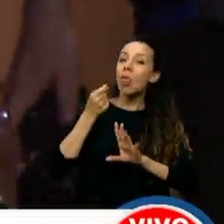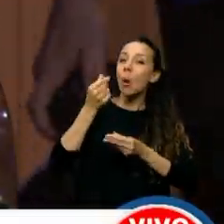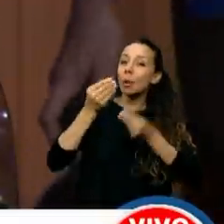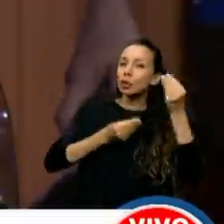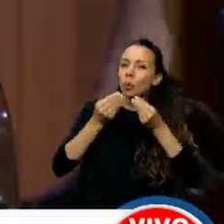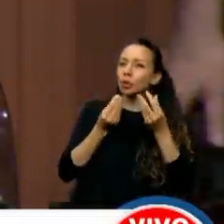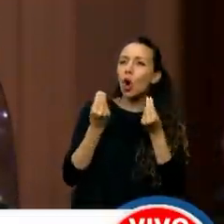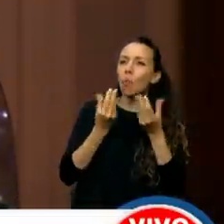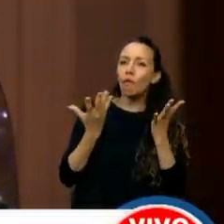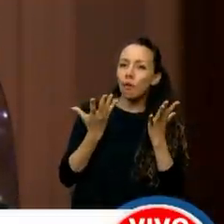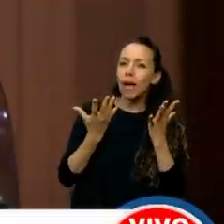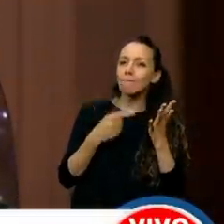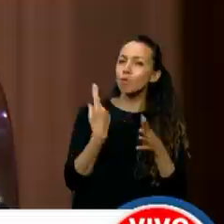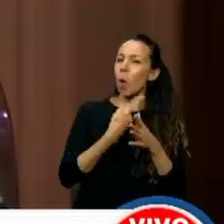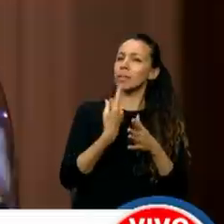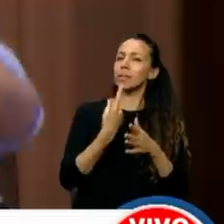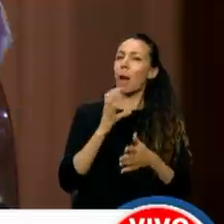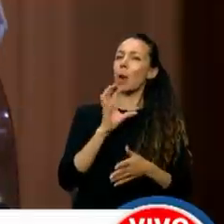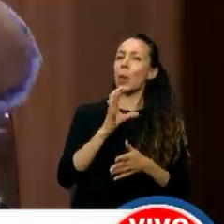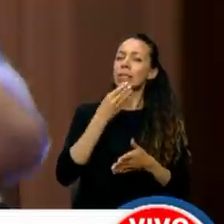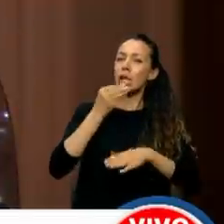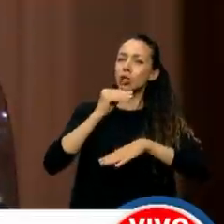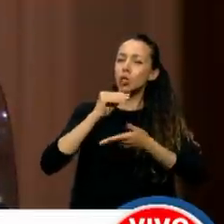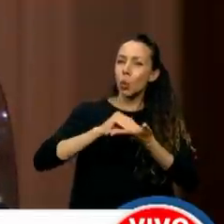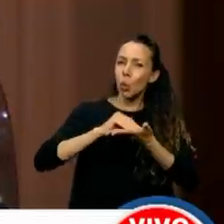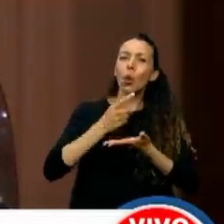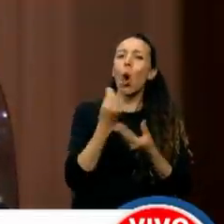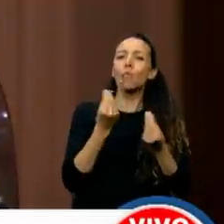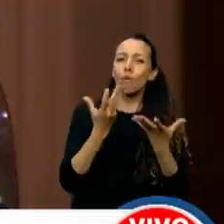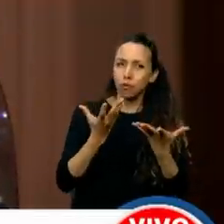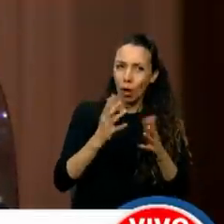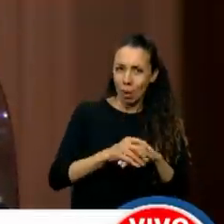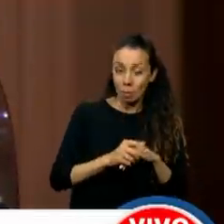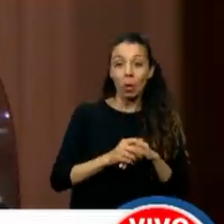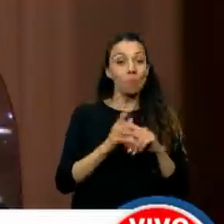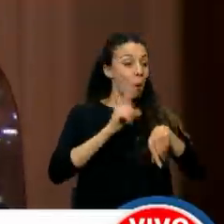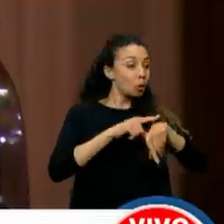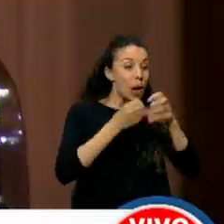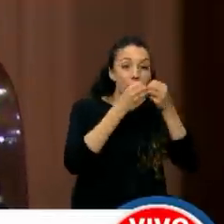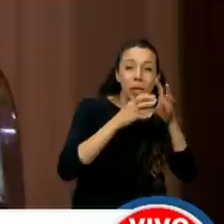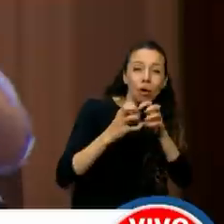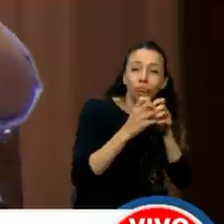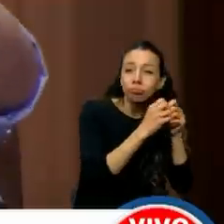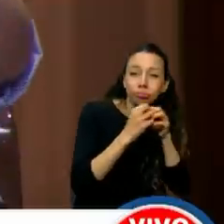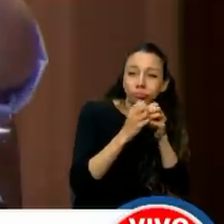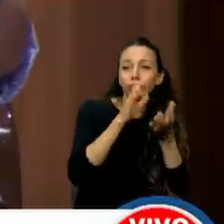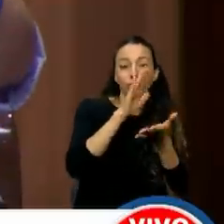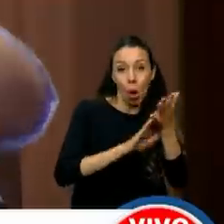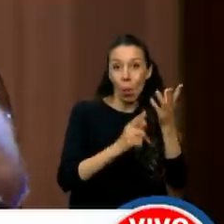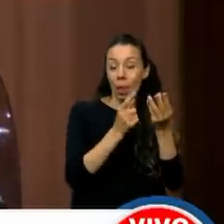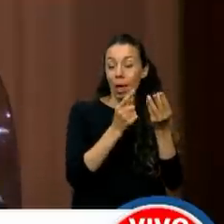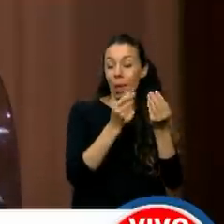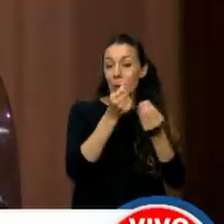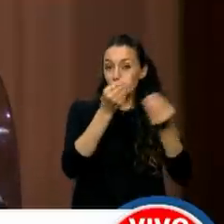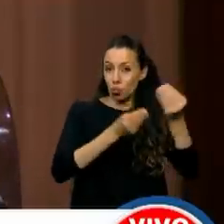y como lo vivimos en la provincia de chubut cuando comenzó la discusión del tratamiento por el presupuesto teníamos asignados en